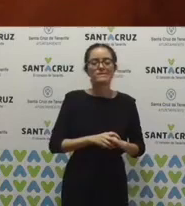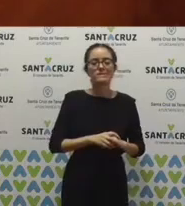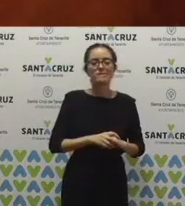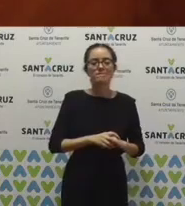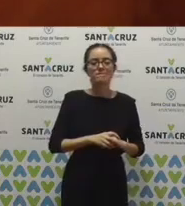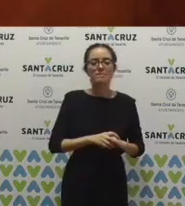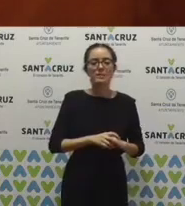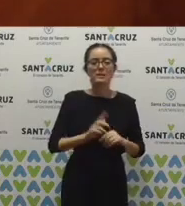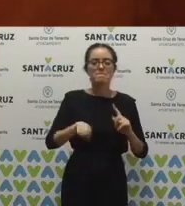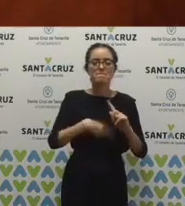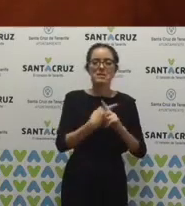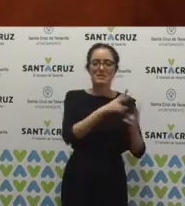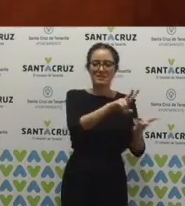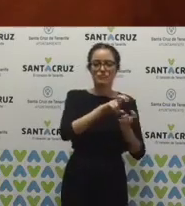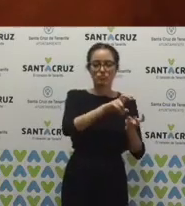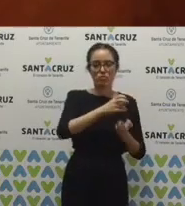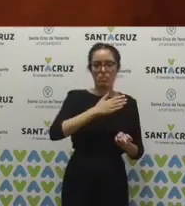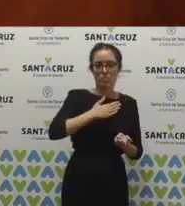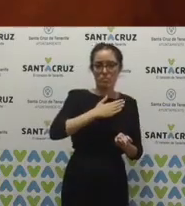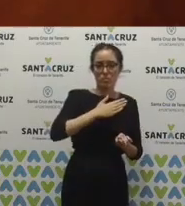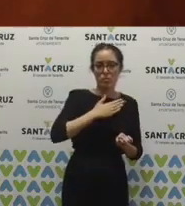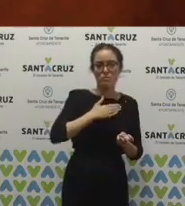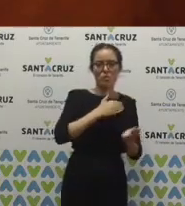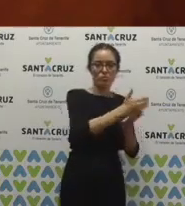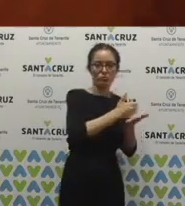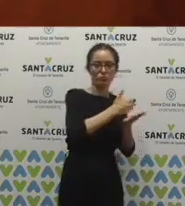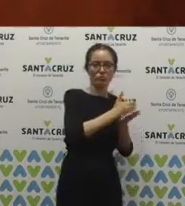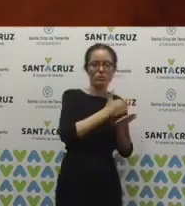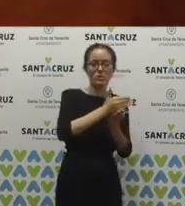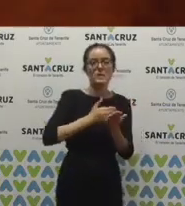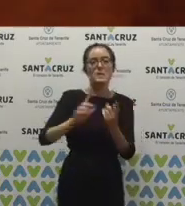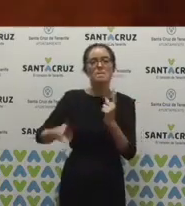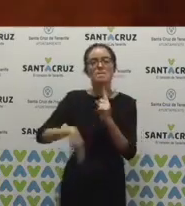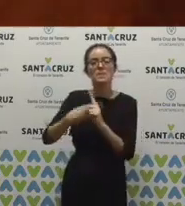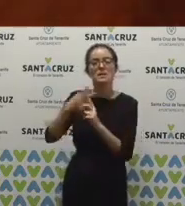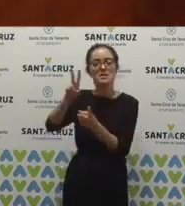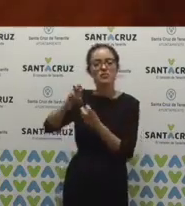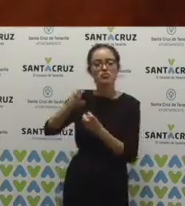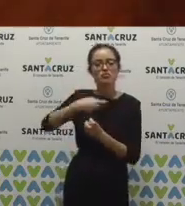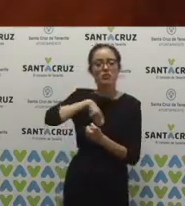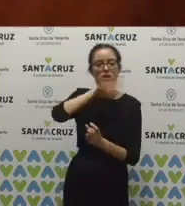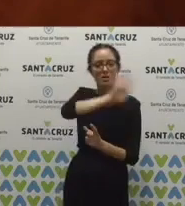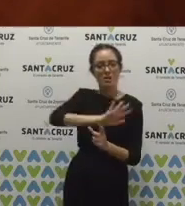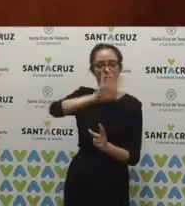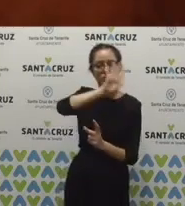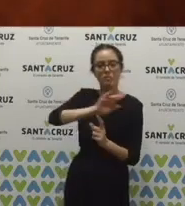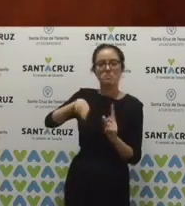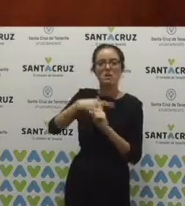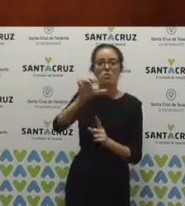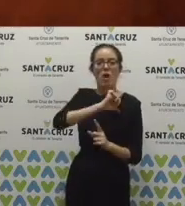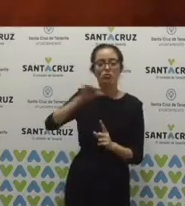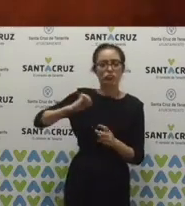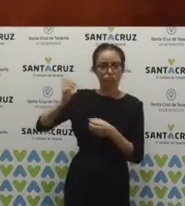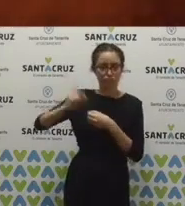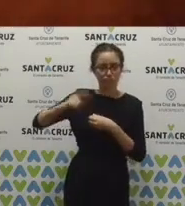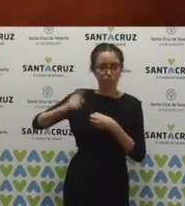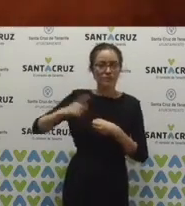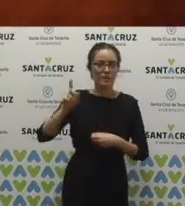de tributos propios y de participación en los tributos del estado y de las comunidades autónomas